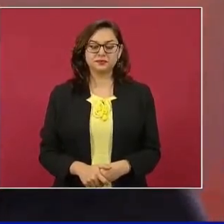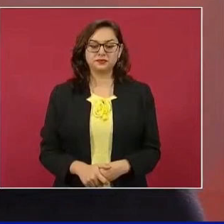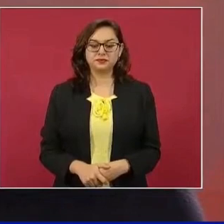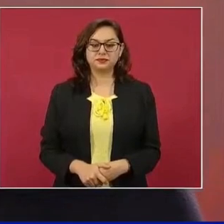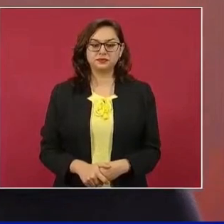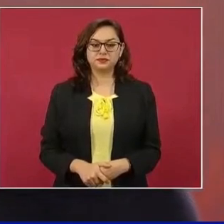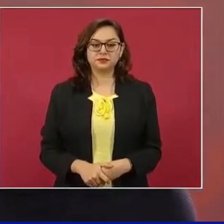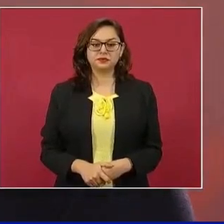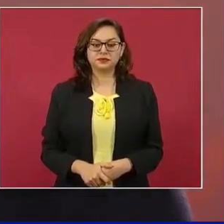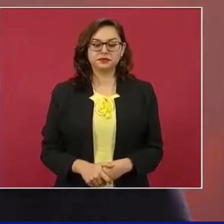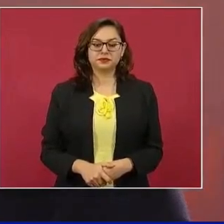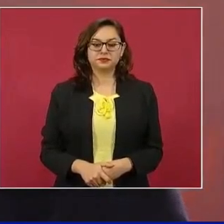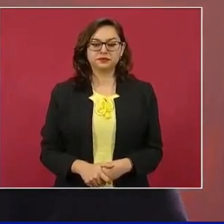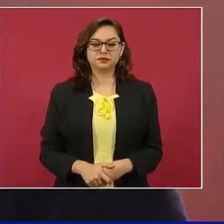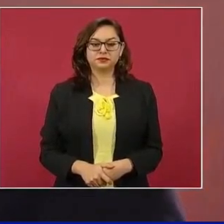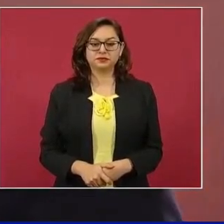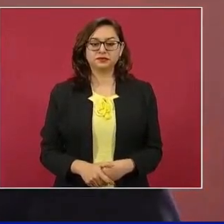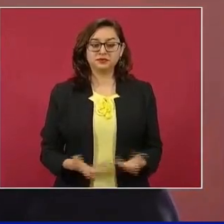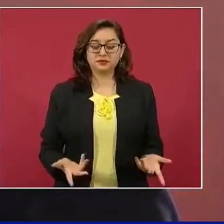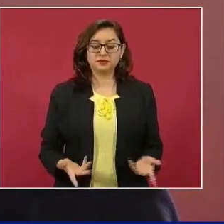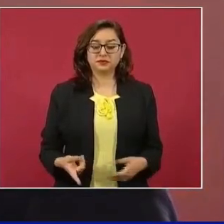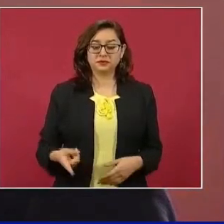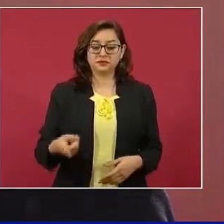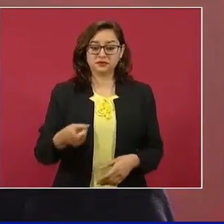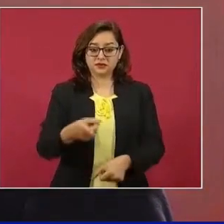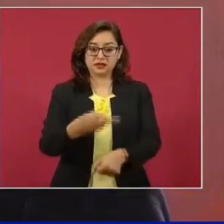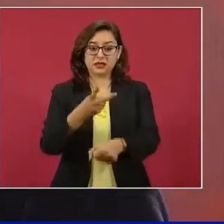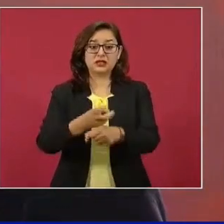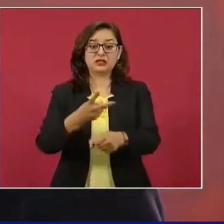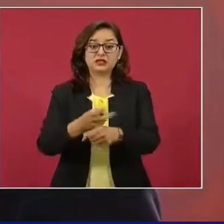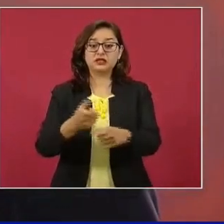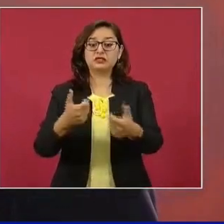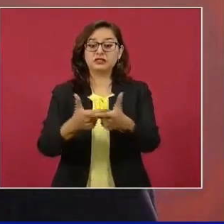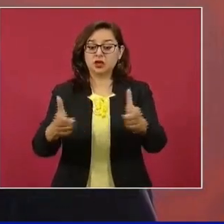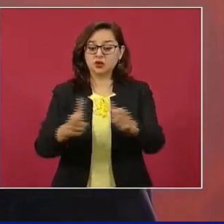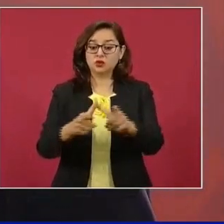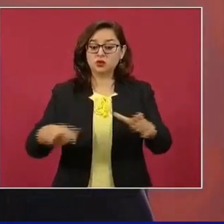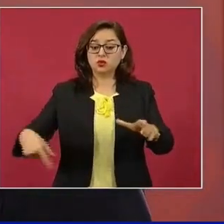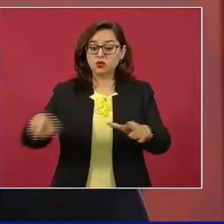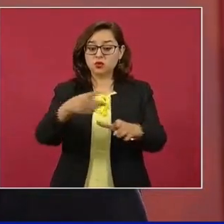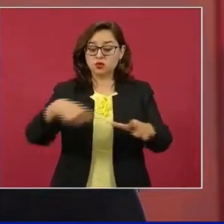muchos ni siquiera